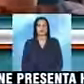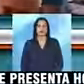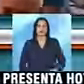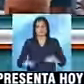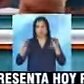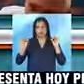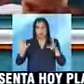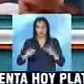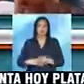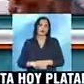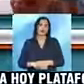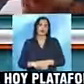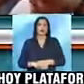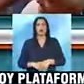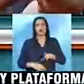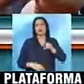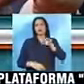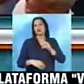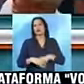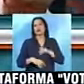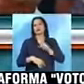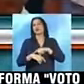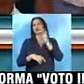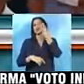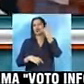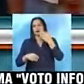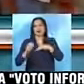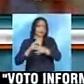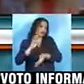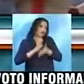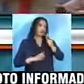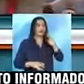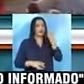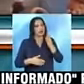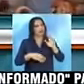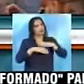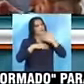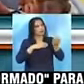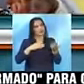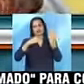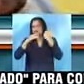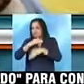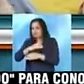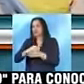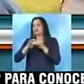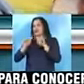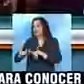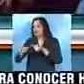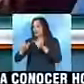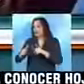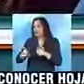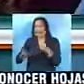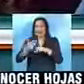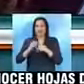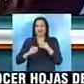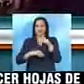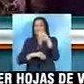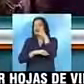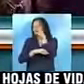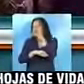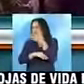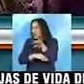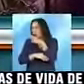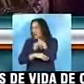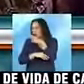Terrible, sí. Bueno, él ha salido únicamente para ir al baño. Después toda la mañana se le ha pasado acá adentro. Nos informan que ni siquiera tienen un pequeño ventilador adentro.